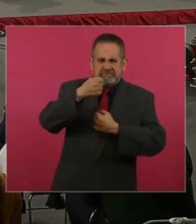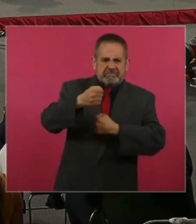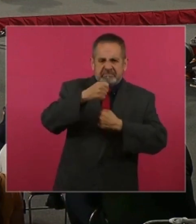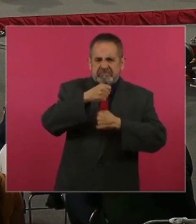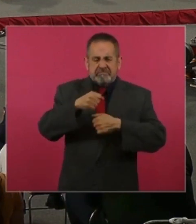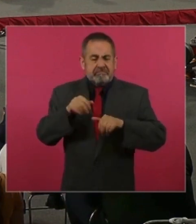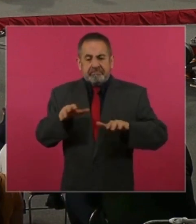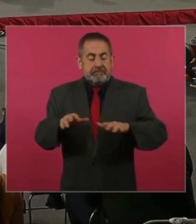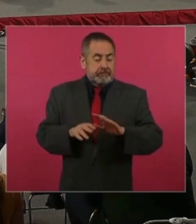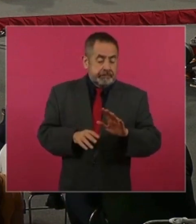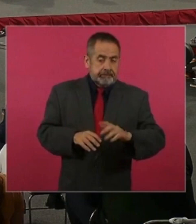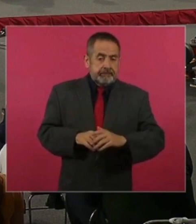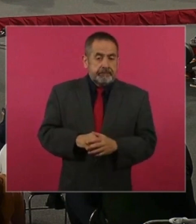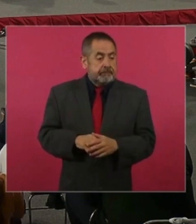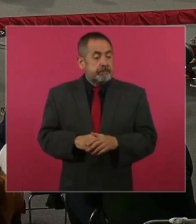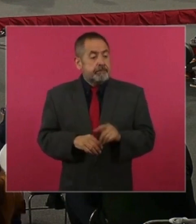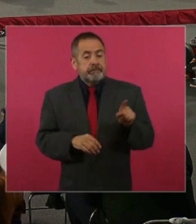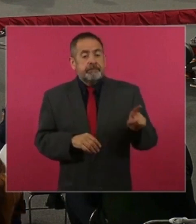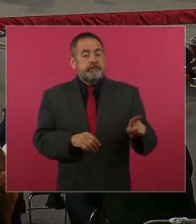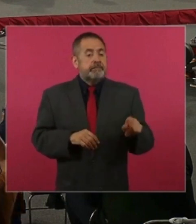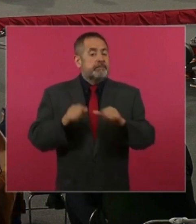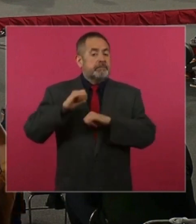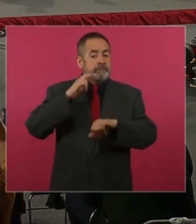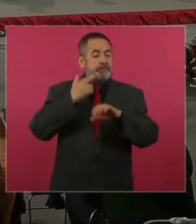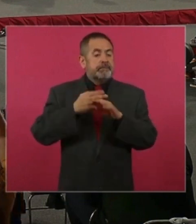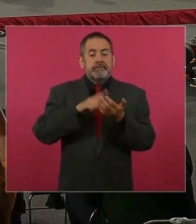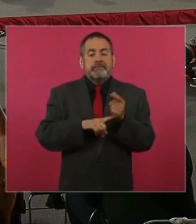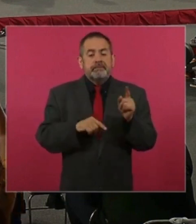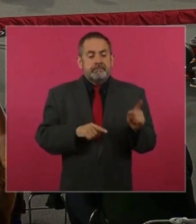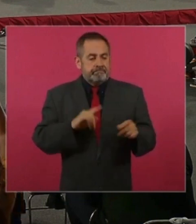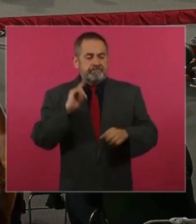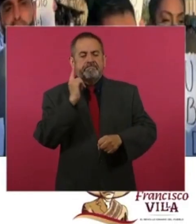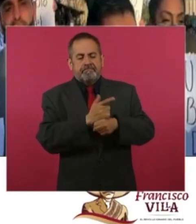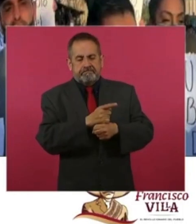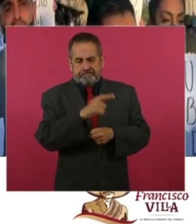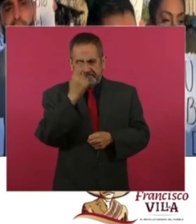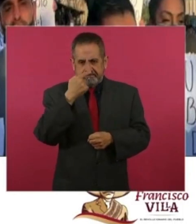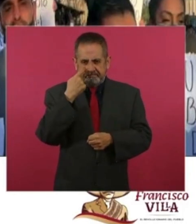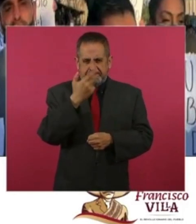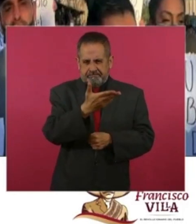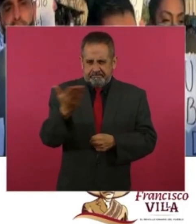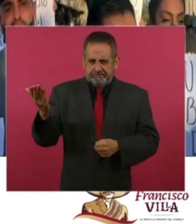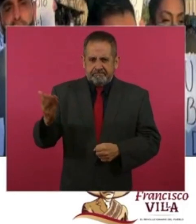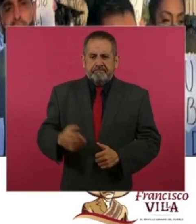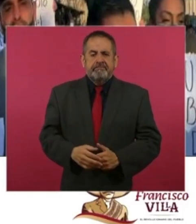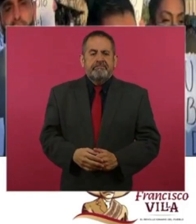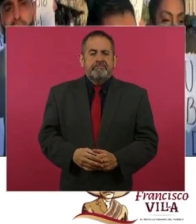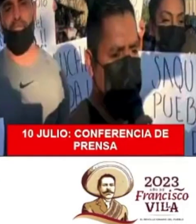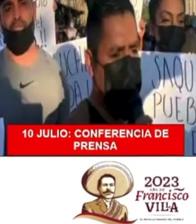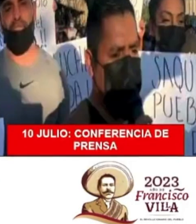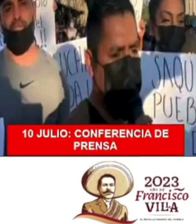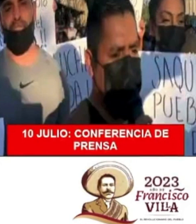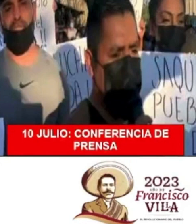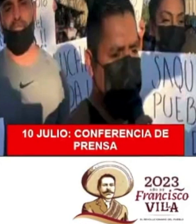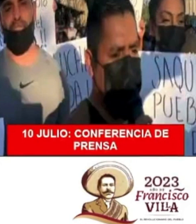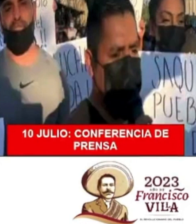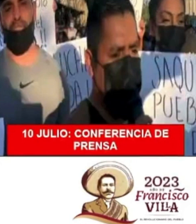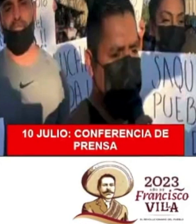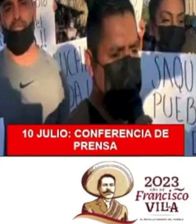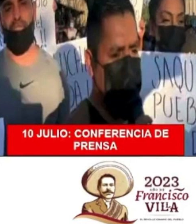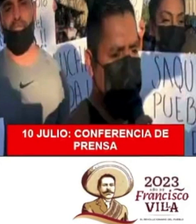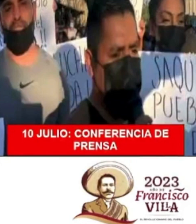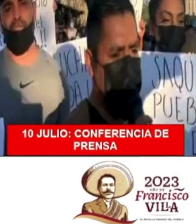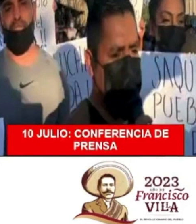el vocero principal está identificado aquí en la lámina y quien